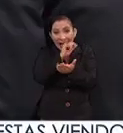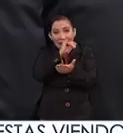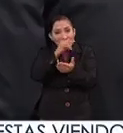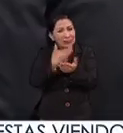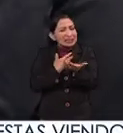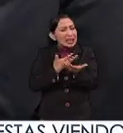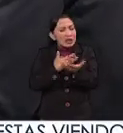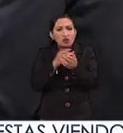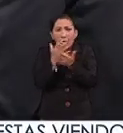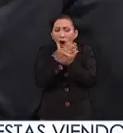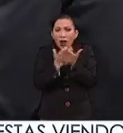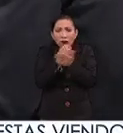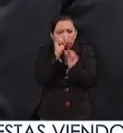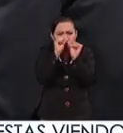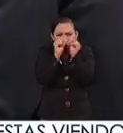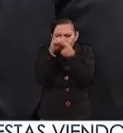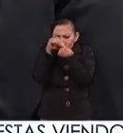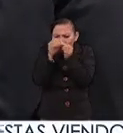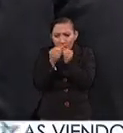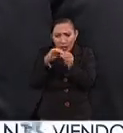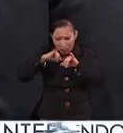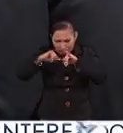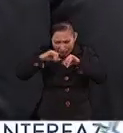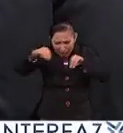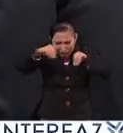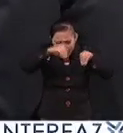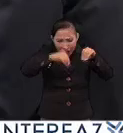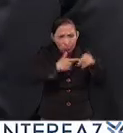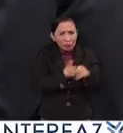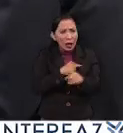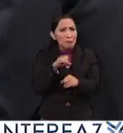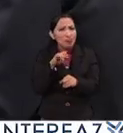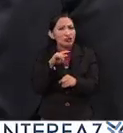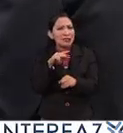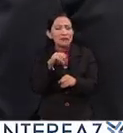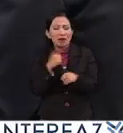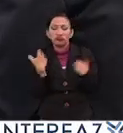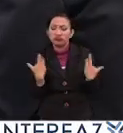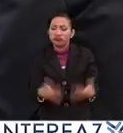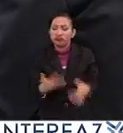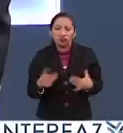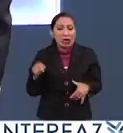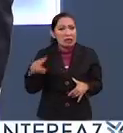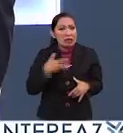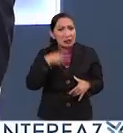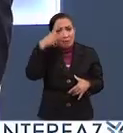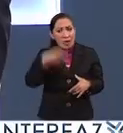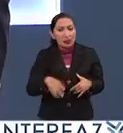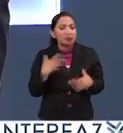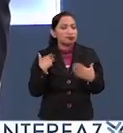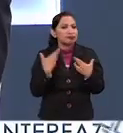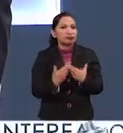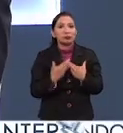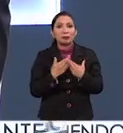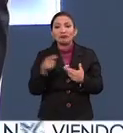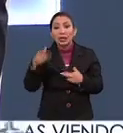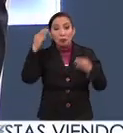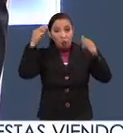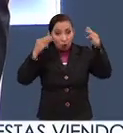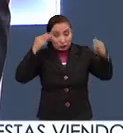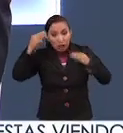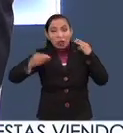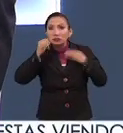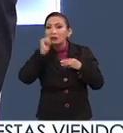tiene una colección de miniaturas y maquetas que fascinaban a Monsiváis, de las más importantes que tiene este país. En fin, es un museo que